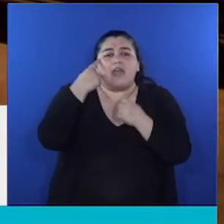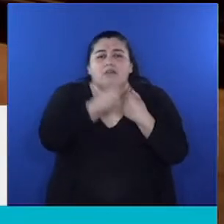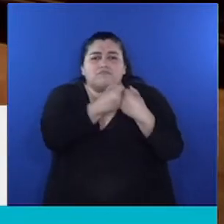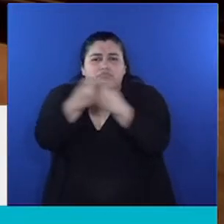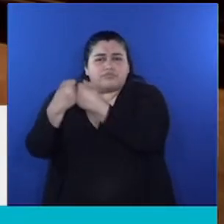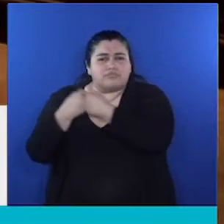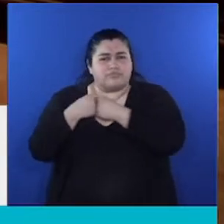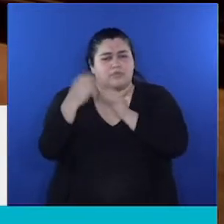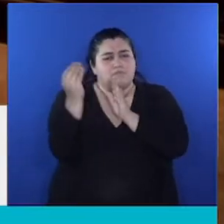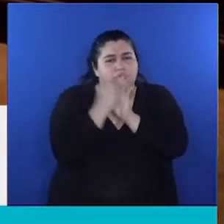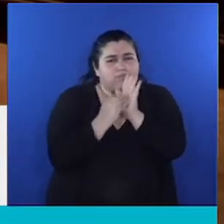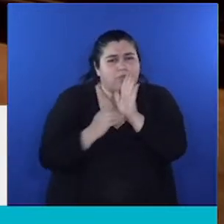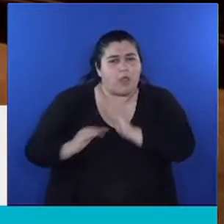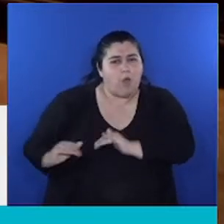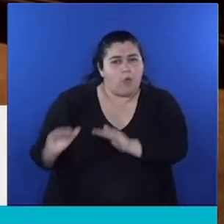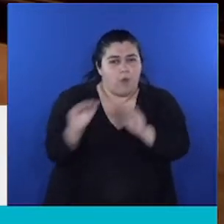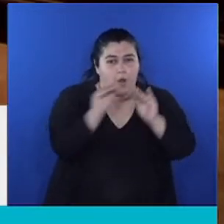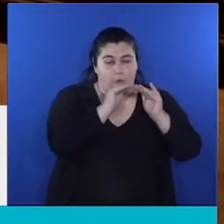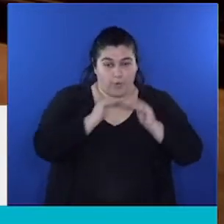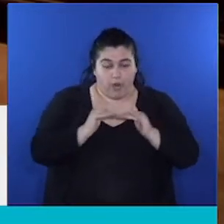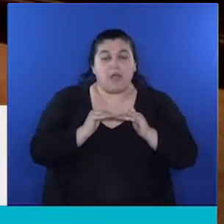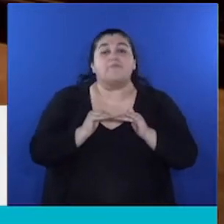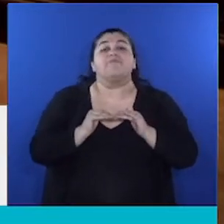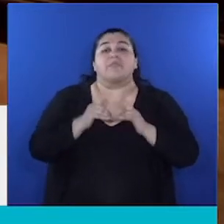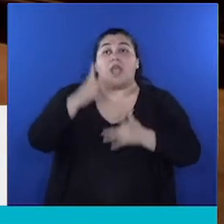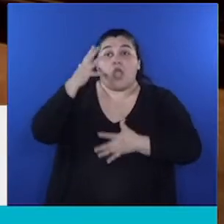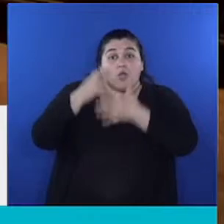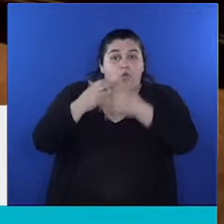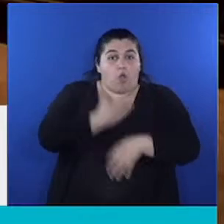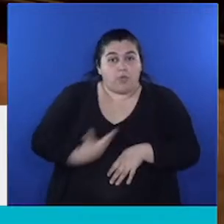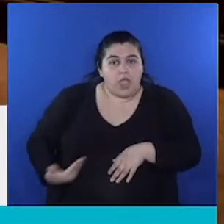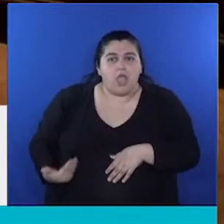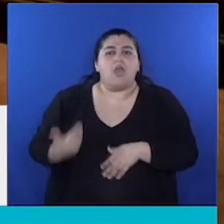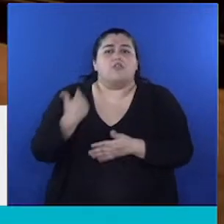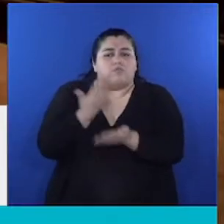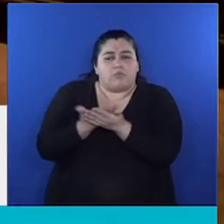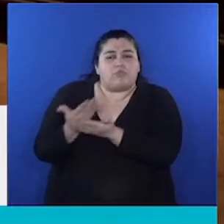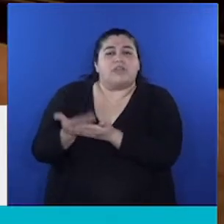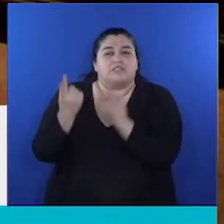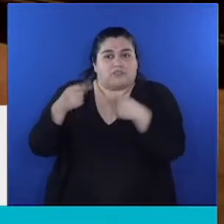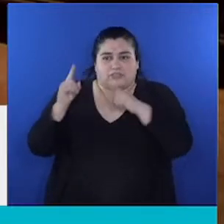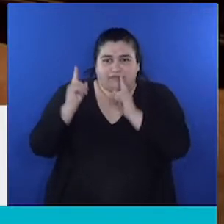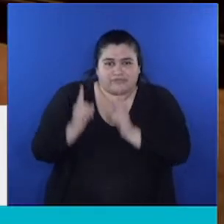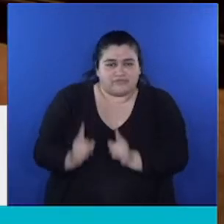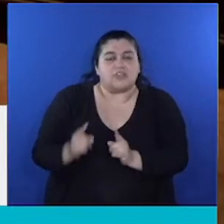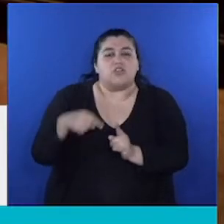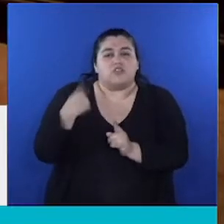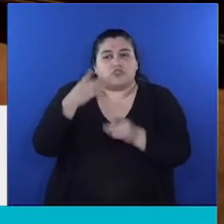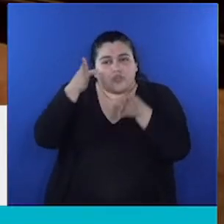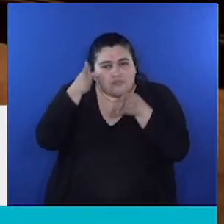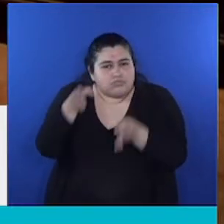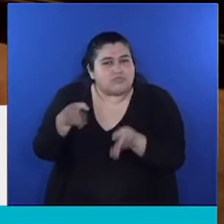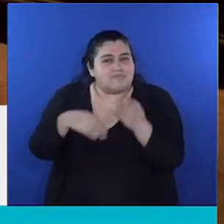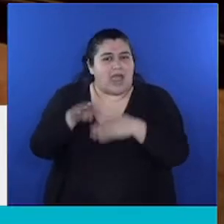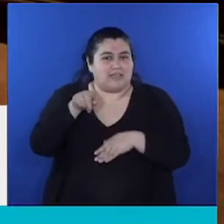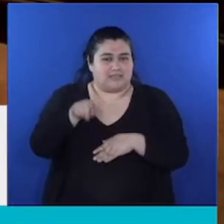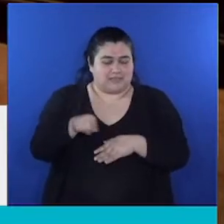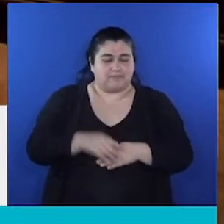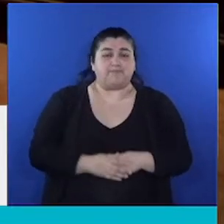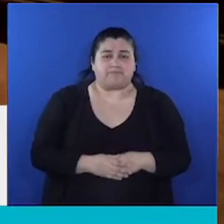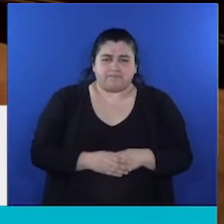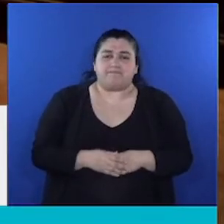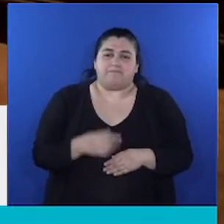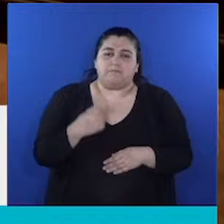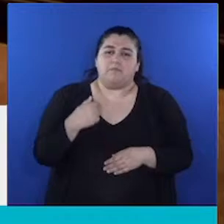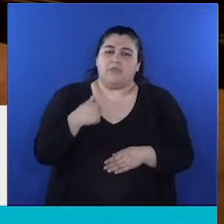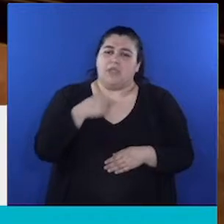la asistencia, en el Poder Ejecutivo y todos aquellos y aquellas que nos hemos dedicado a esto, nos dedicamos a esto, me parece